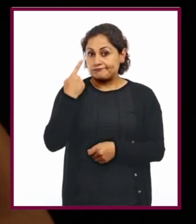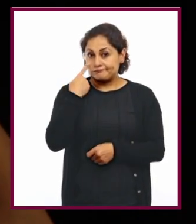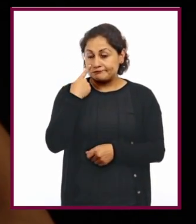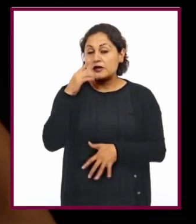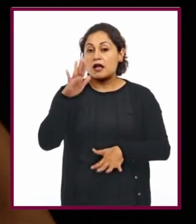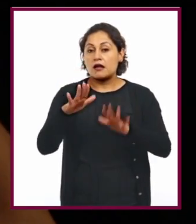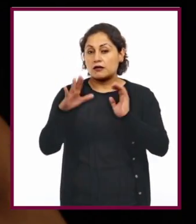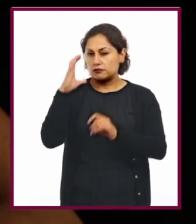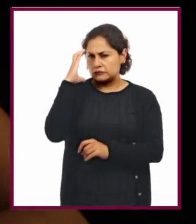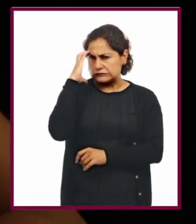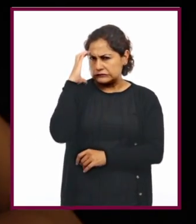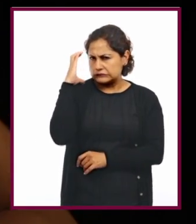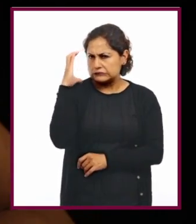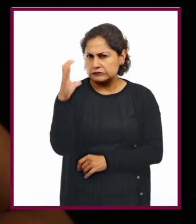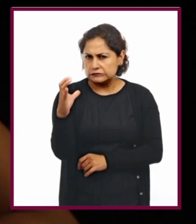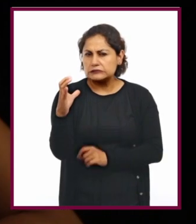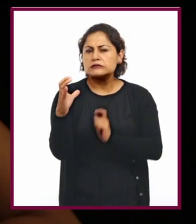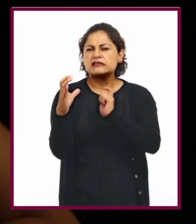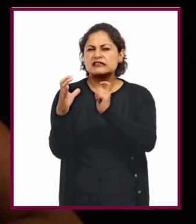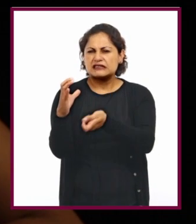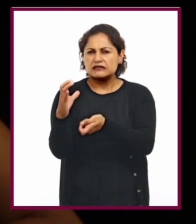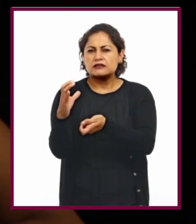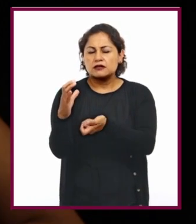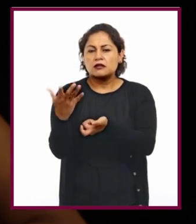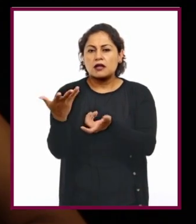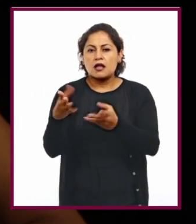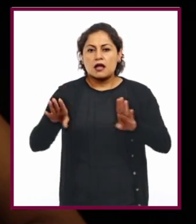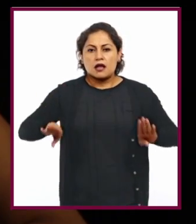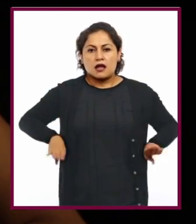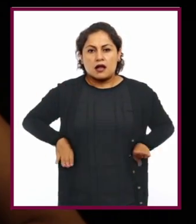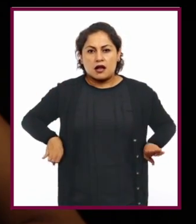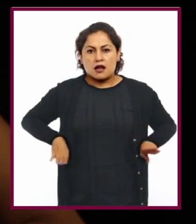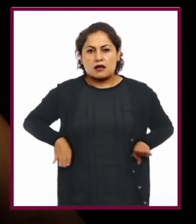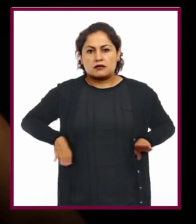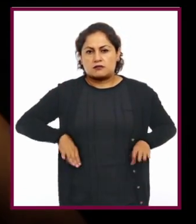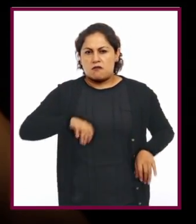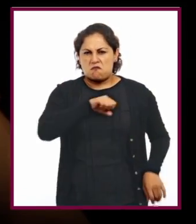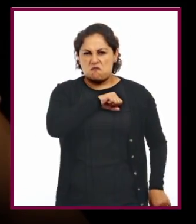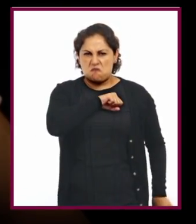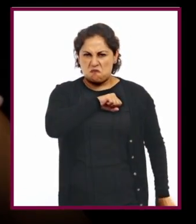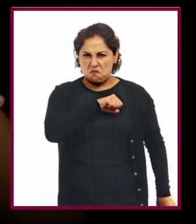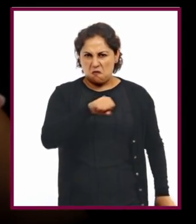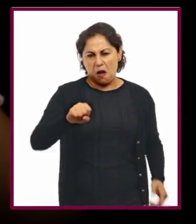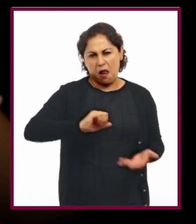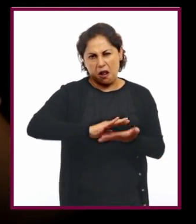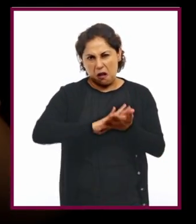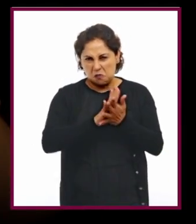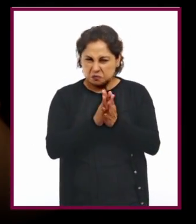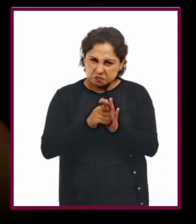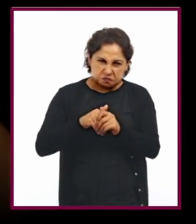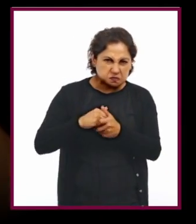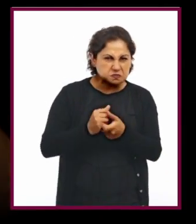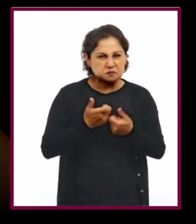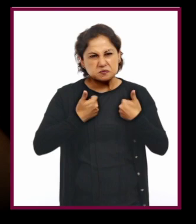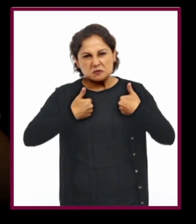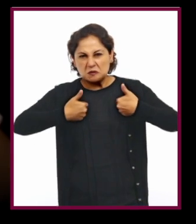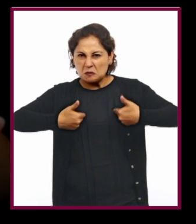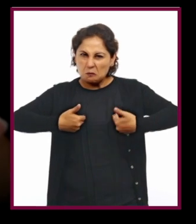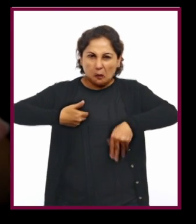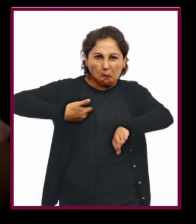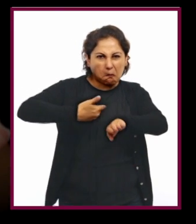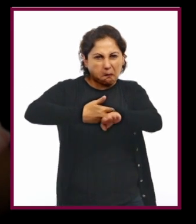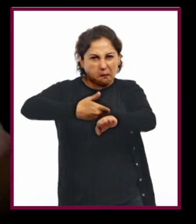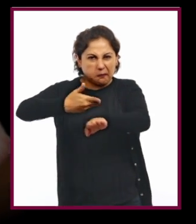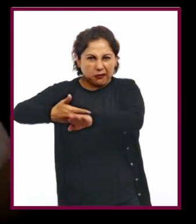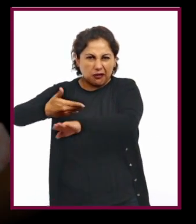Por lo general, la crueldad se entiende como aquellas conductas perversas, inhumanas